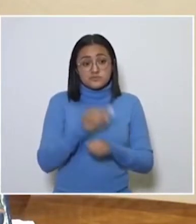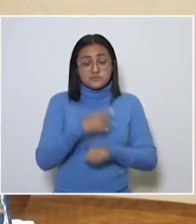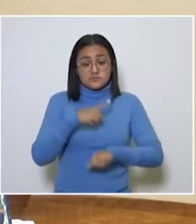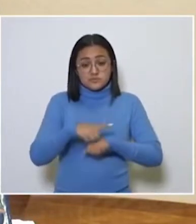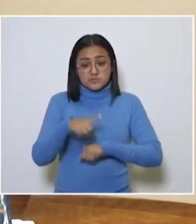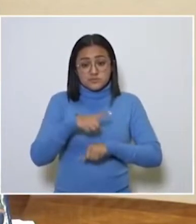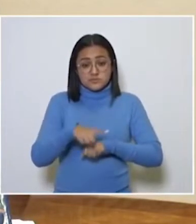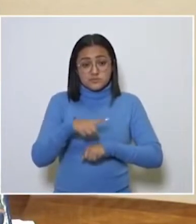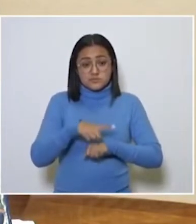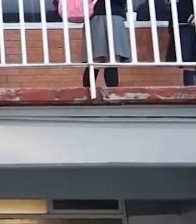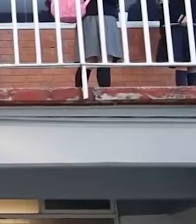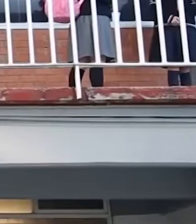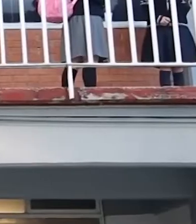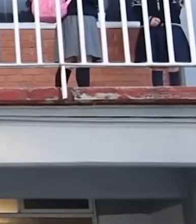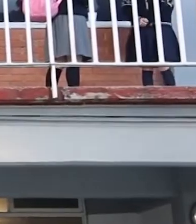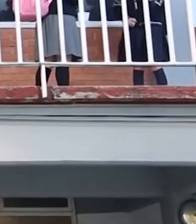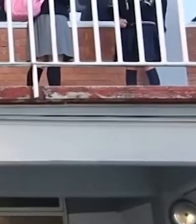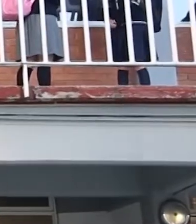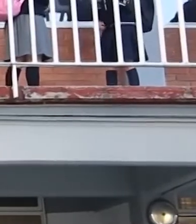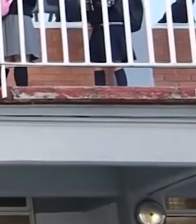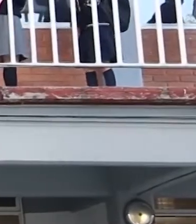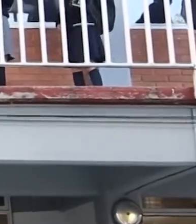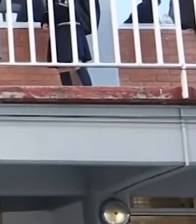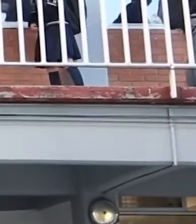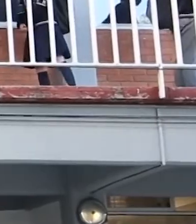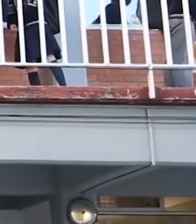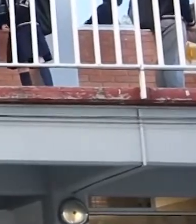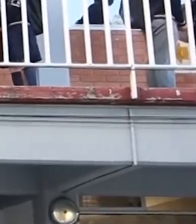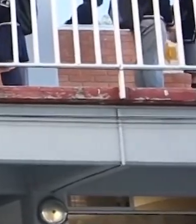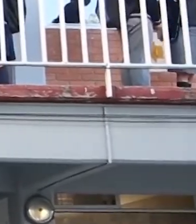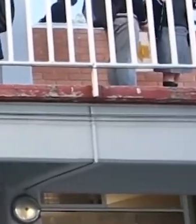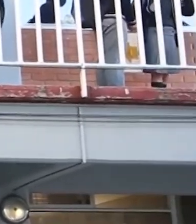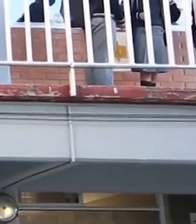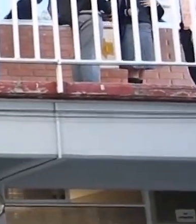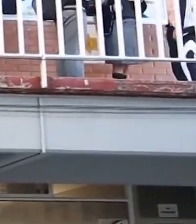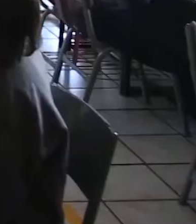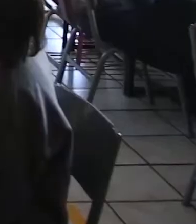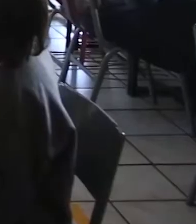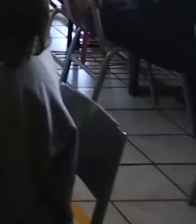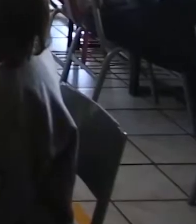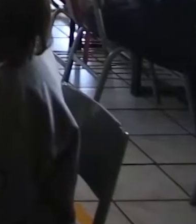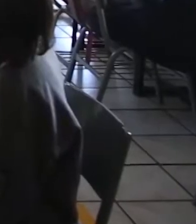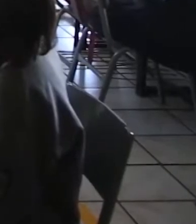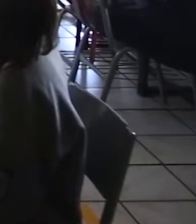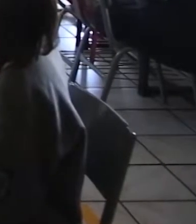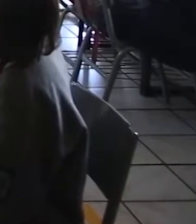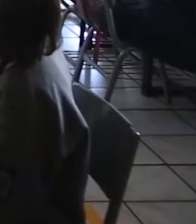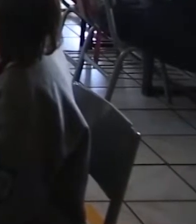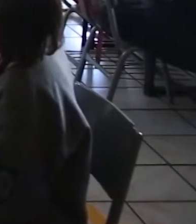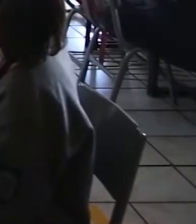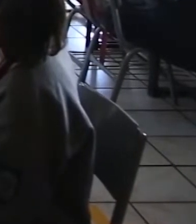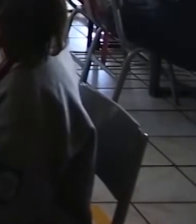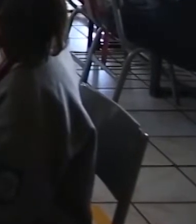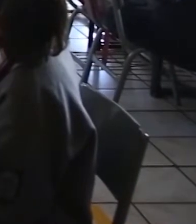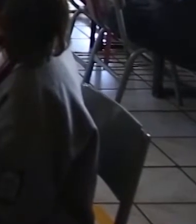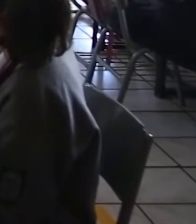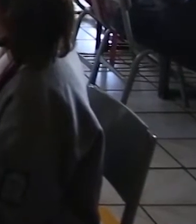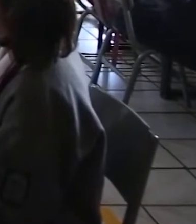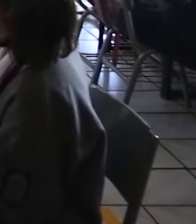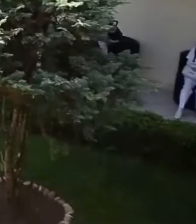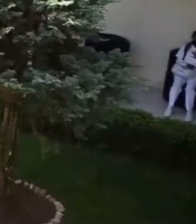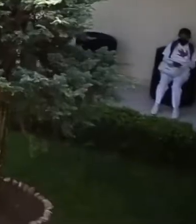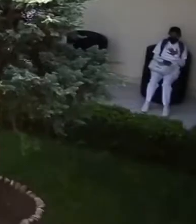causado por la pandemia reiteró que cada año su gobierno ejecuta cientos de obras educativas con el propósito de mejorar su infraestructura